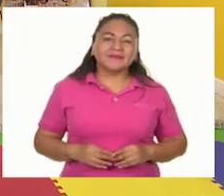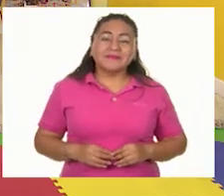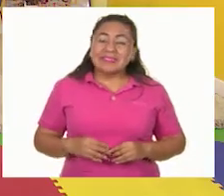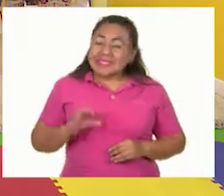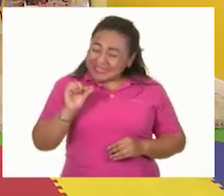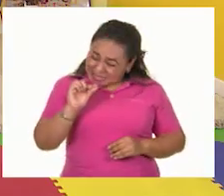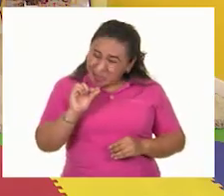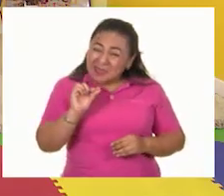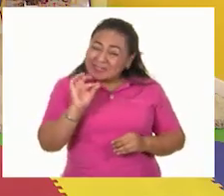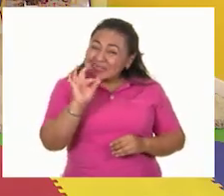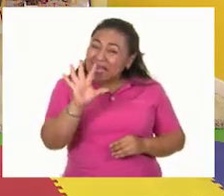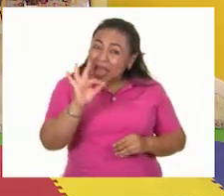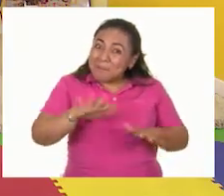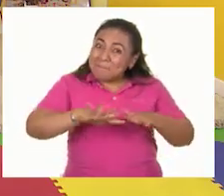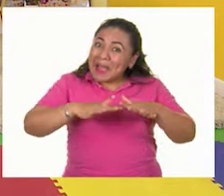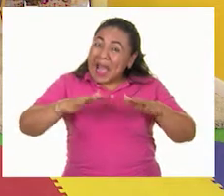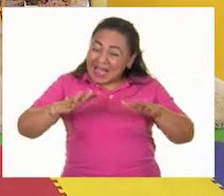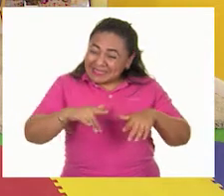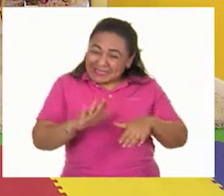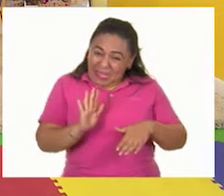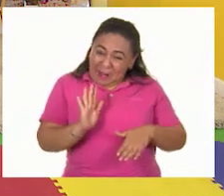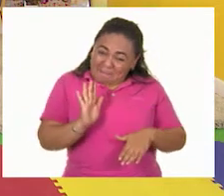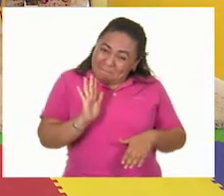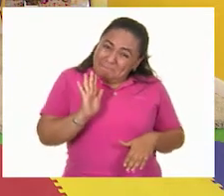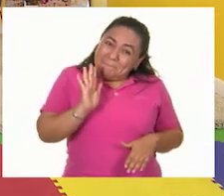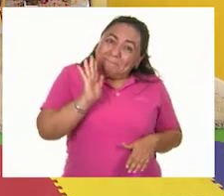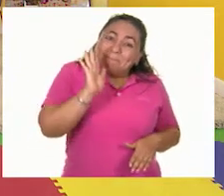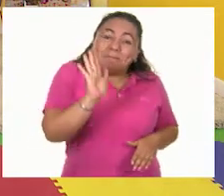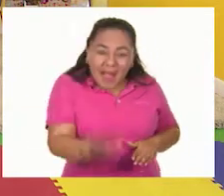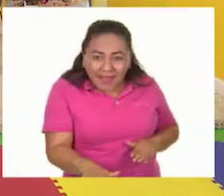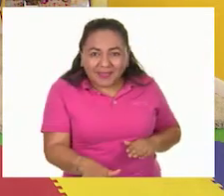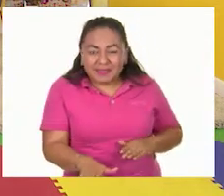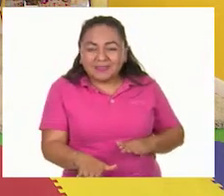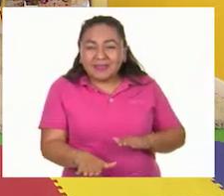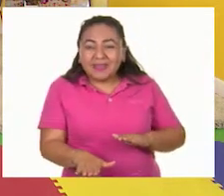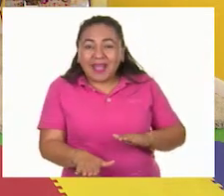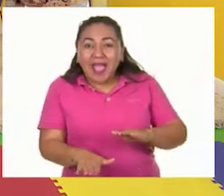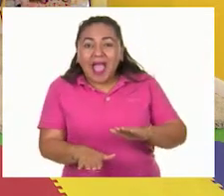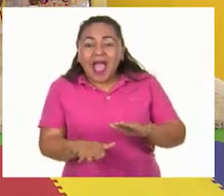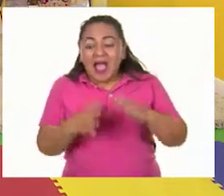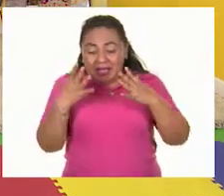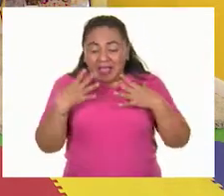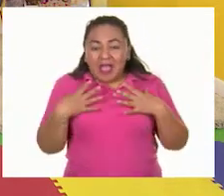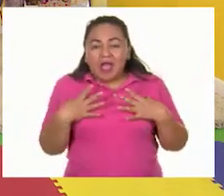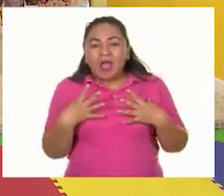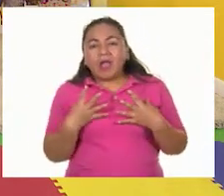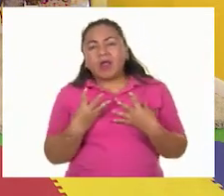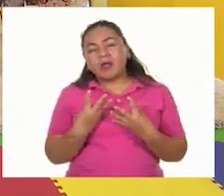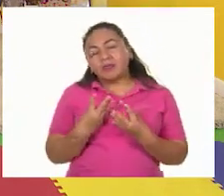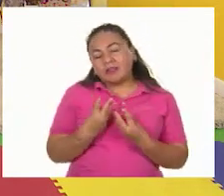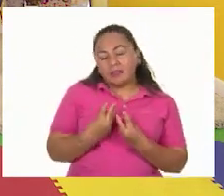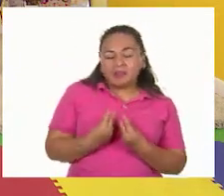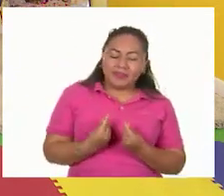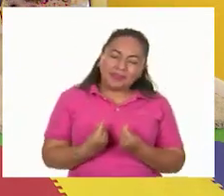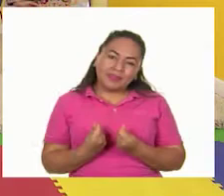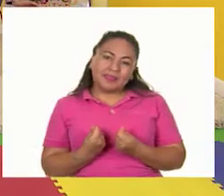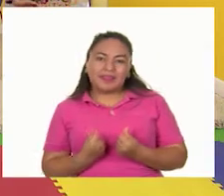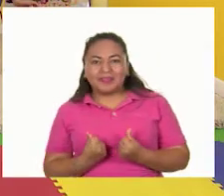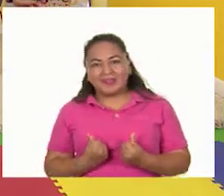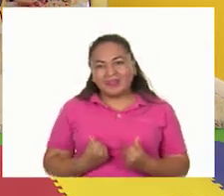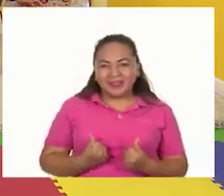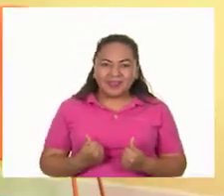Ya casi tocas el mar. Da otro paso y nos derretimos.